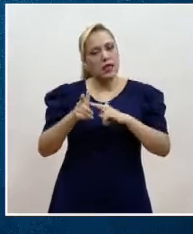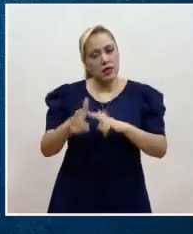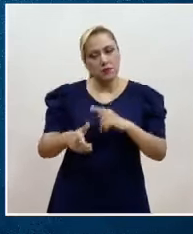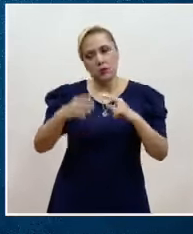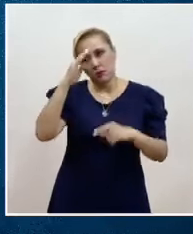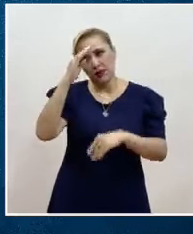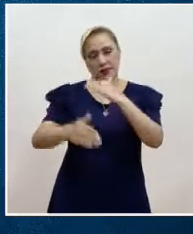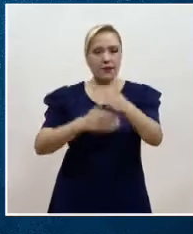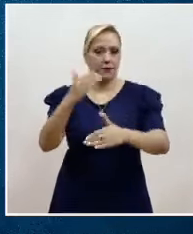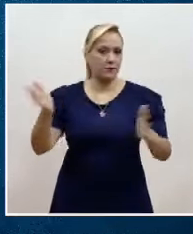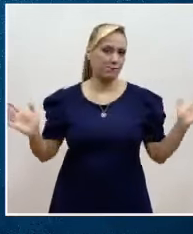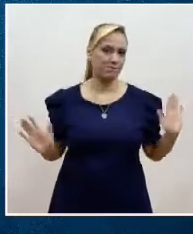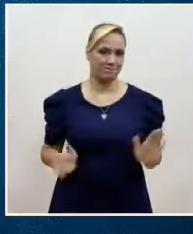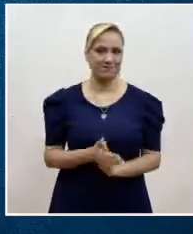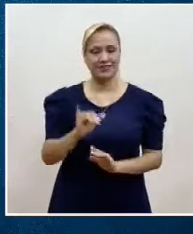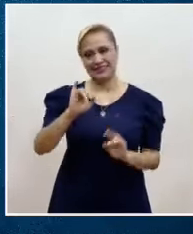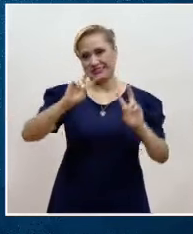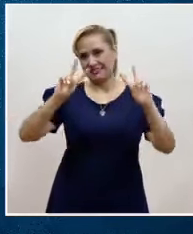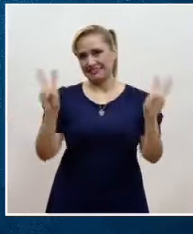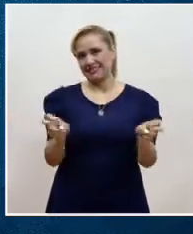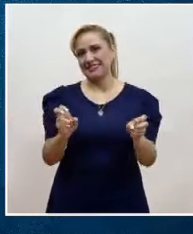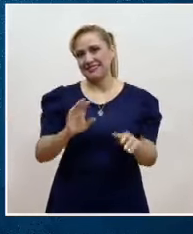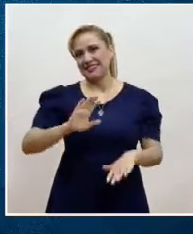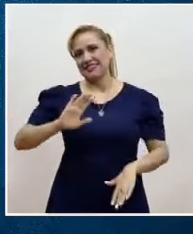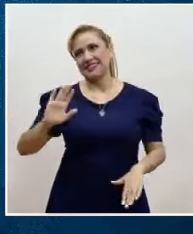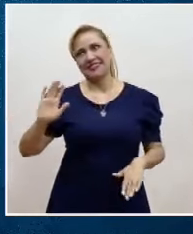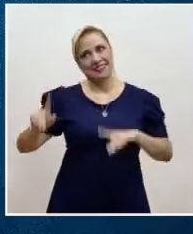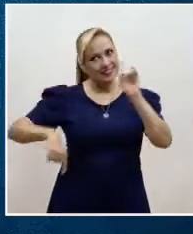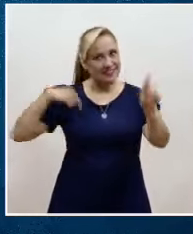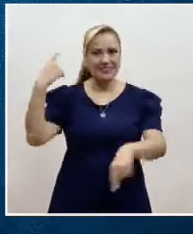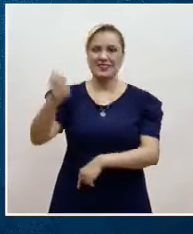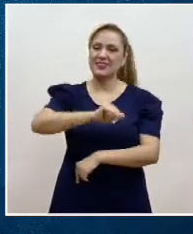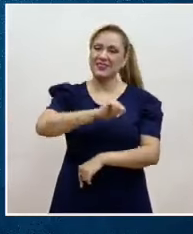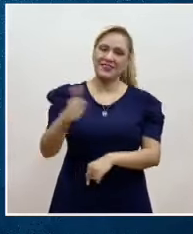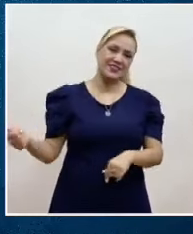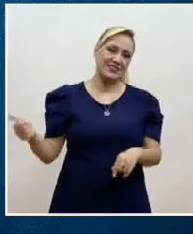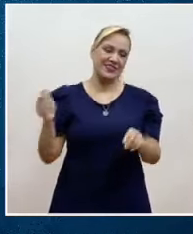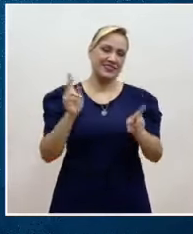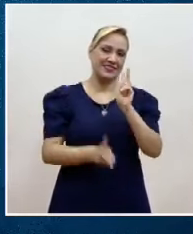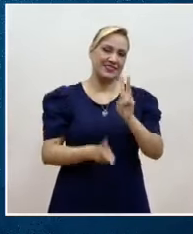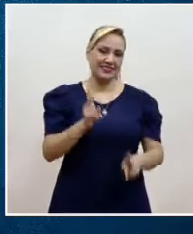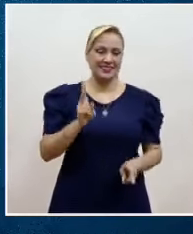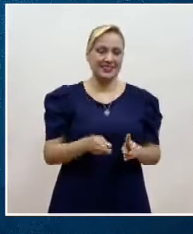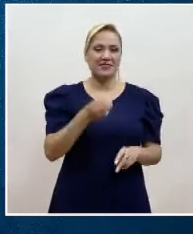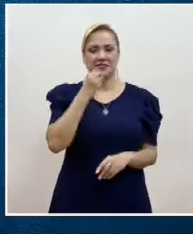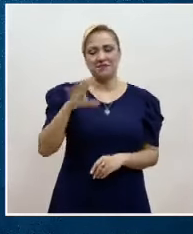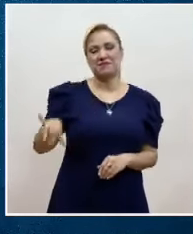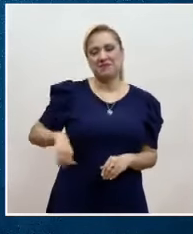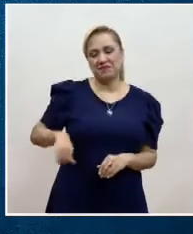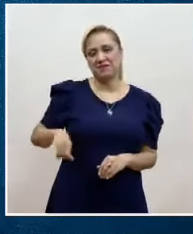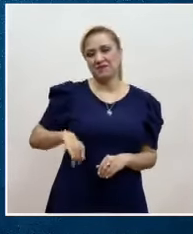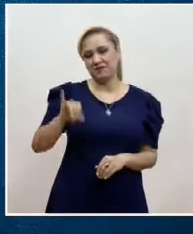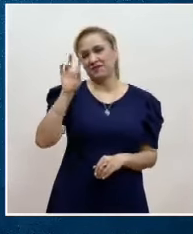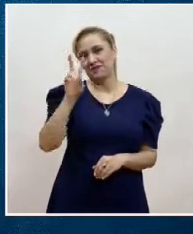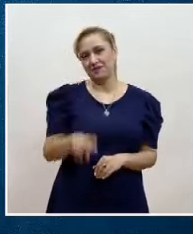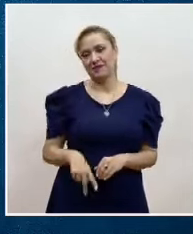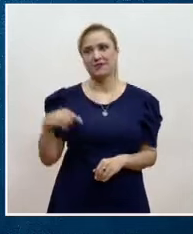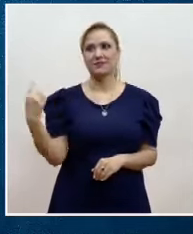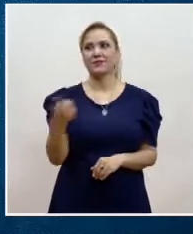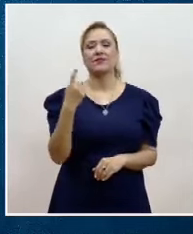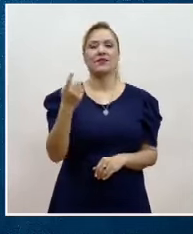preguntándonos estos temas, ¿no? Sin duda un tema que nos queda para otro programa y bueno, interesantísimo esto que planteas también, el papel de las